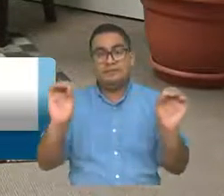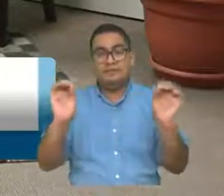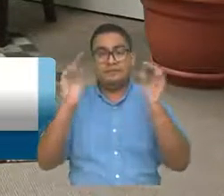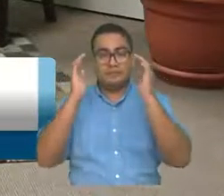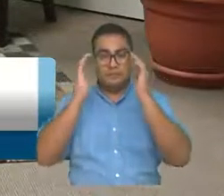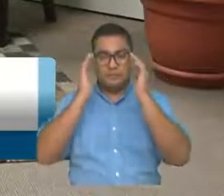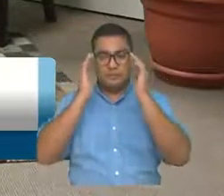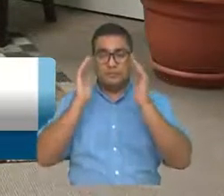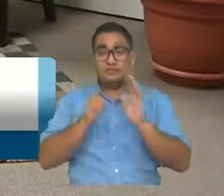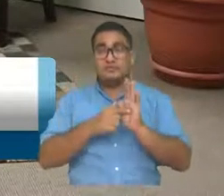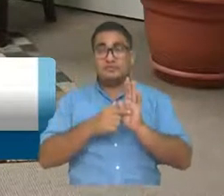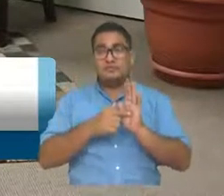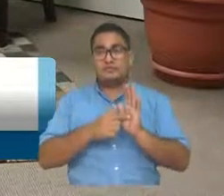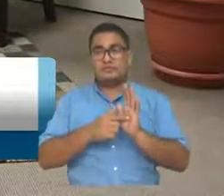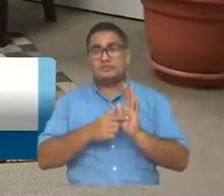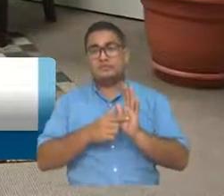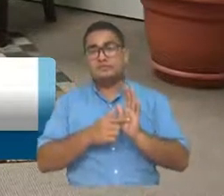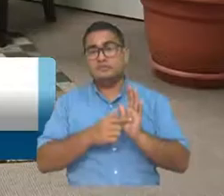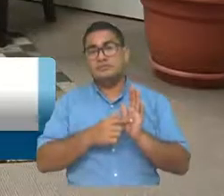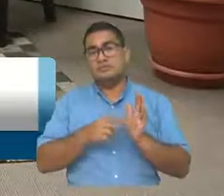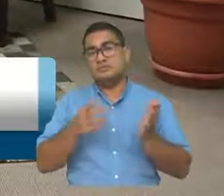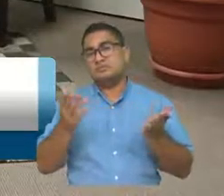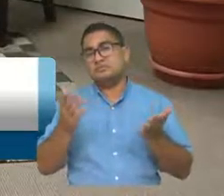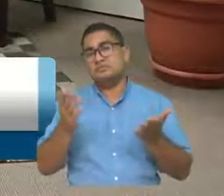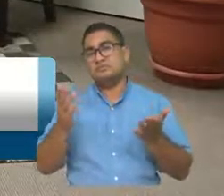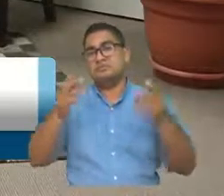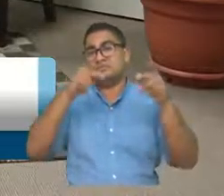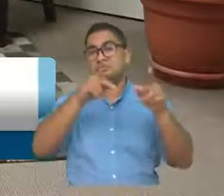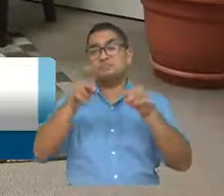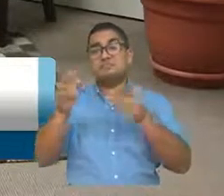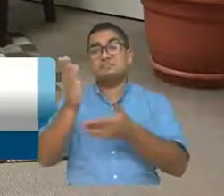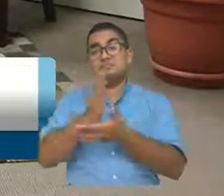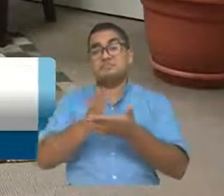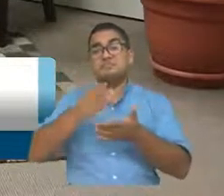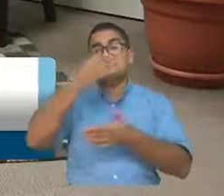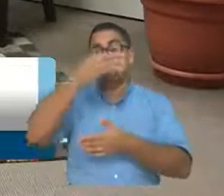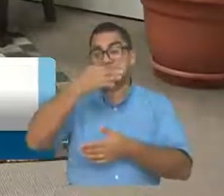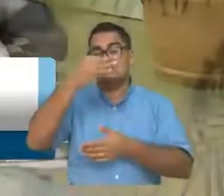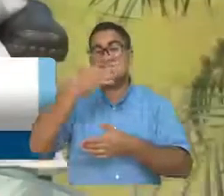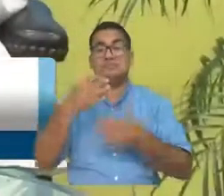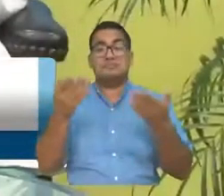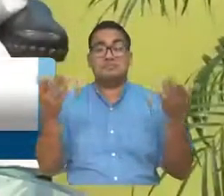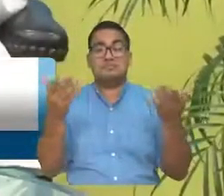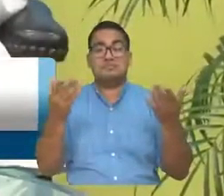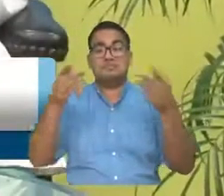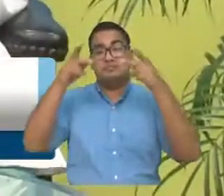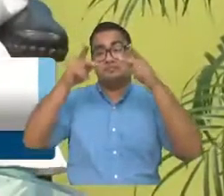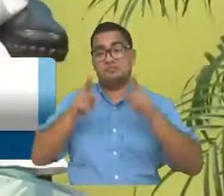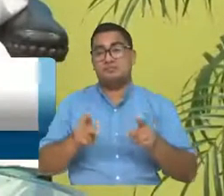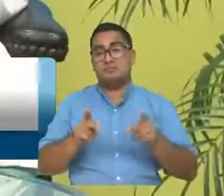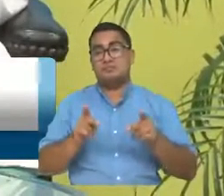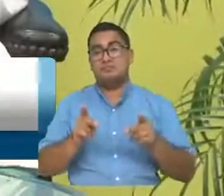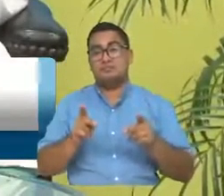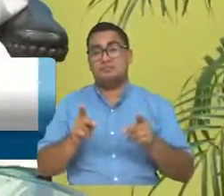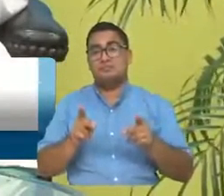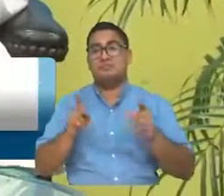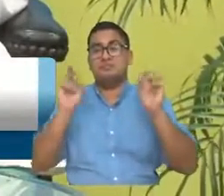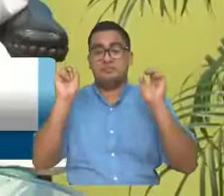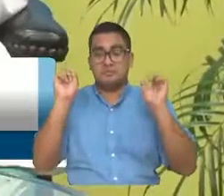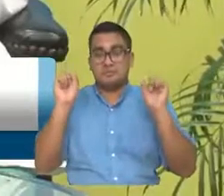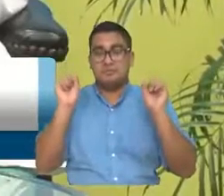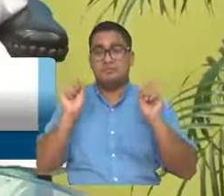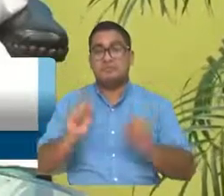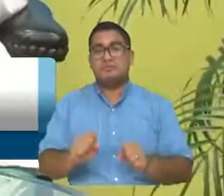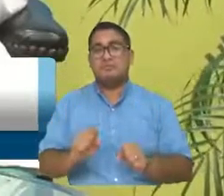contacto, entonces tenés un periodo en el cual se pueden perfectamente, hay un periodo que puede